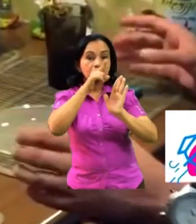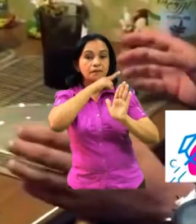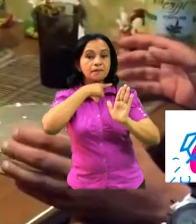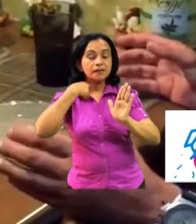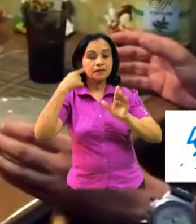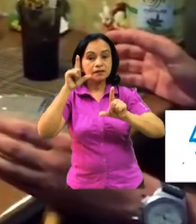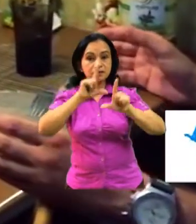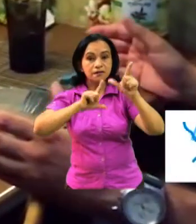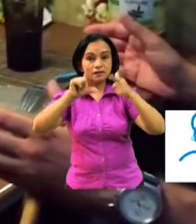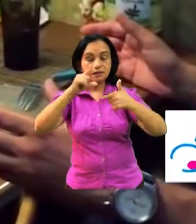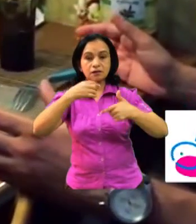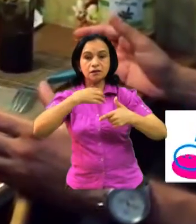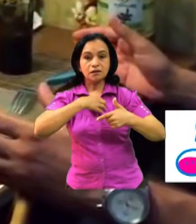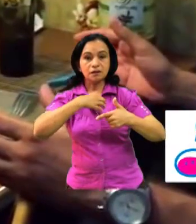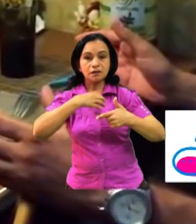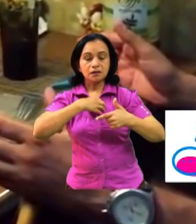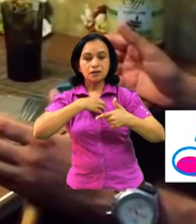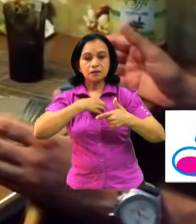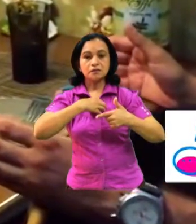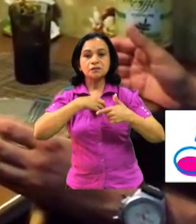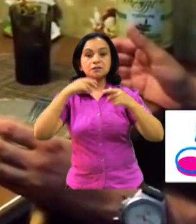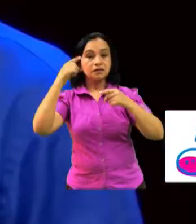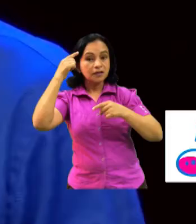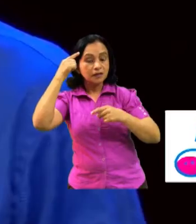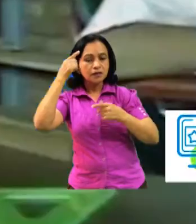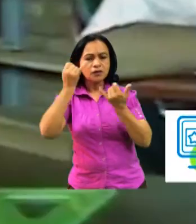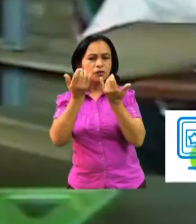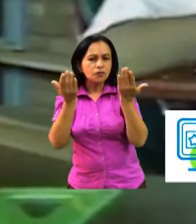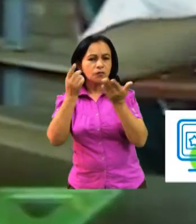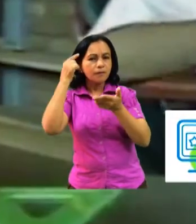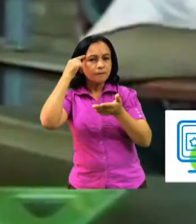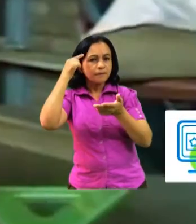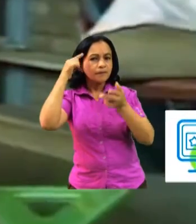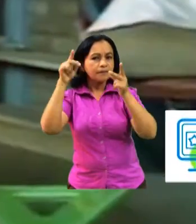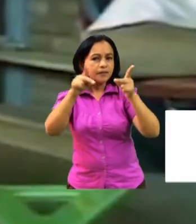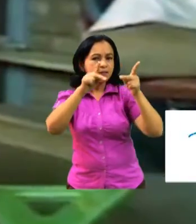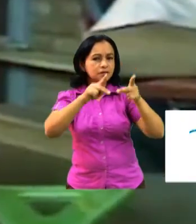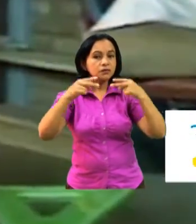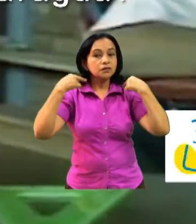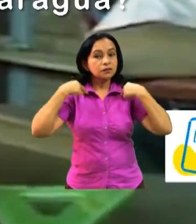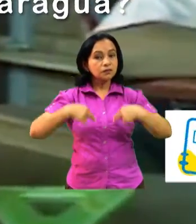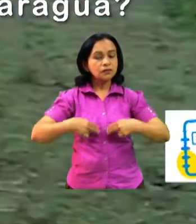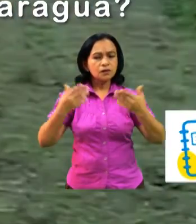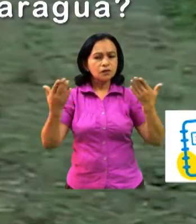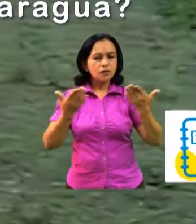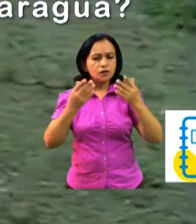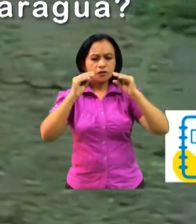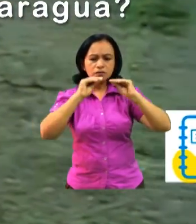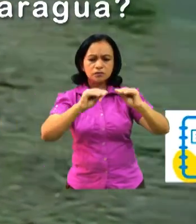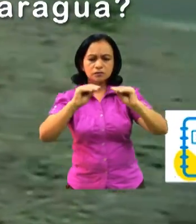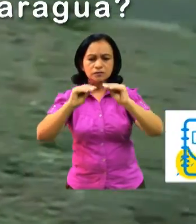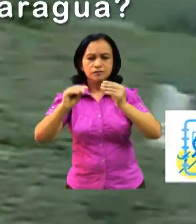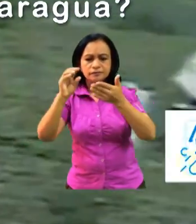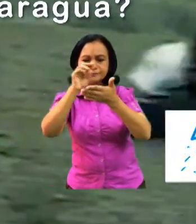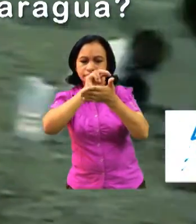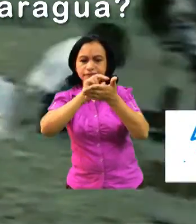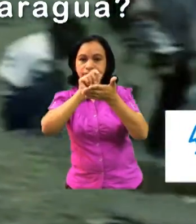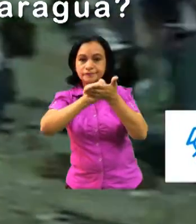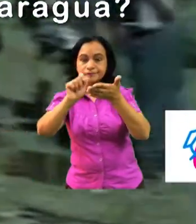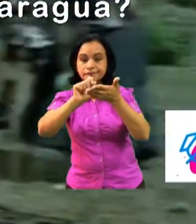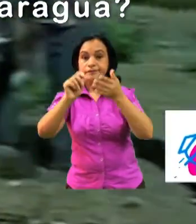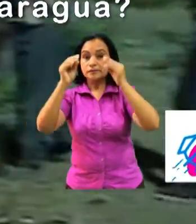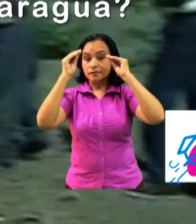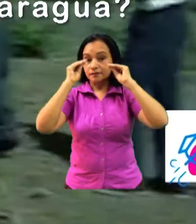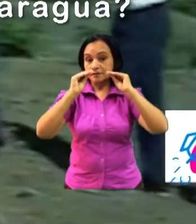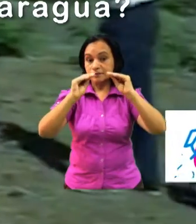del lenguaje es un atributo nato de la mente humana. ¿Cómo se implementa la alfabetización como un elemento clave